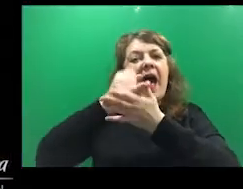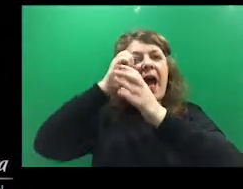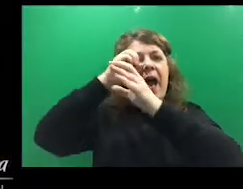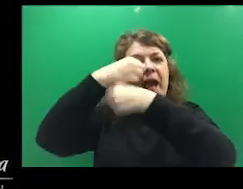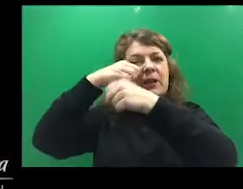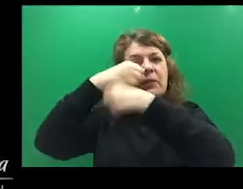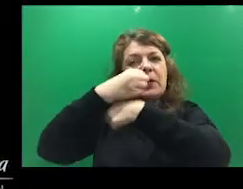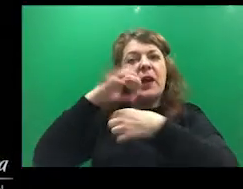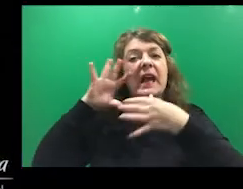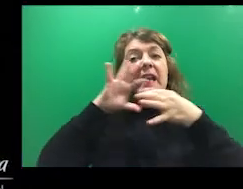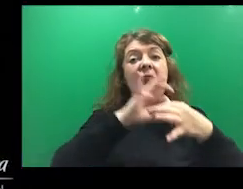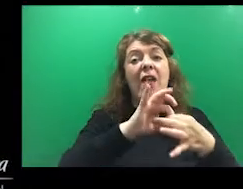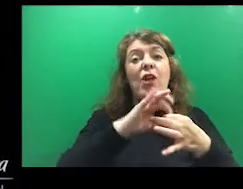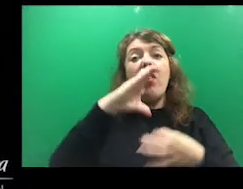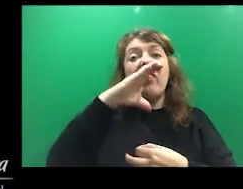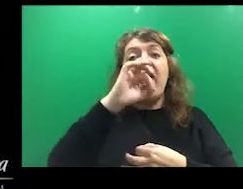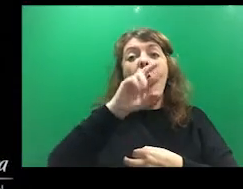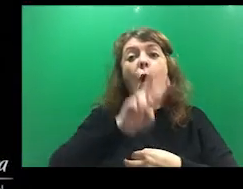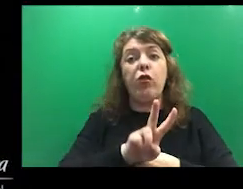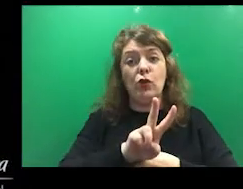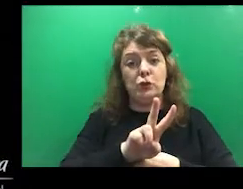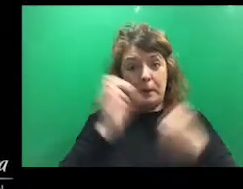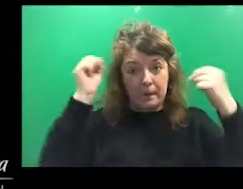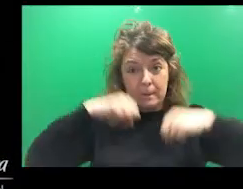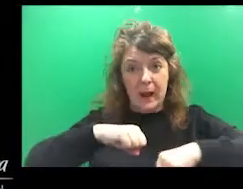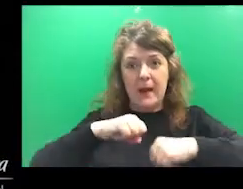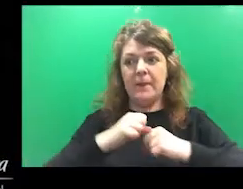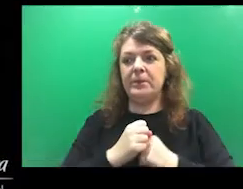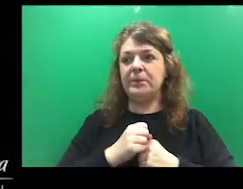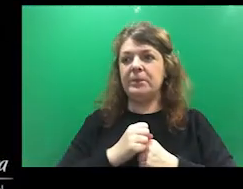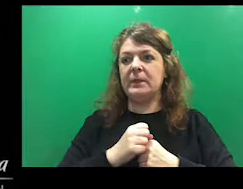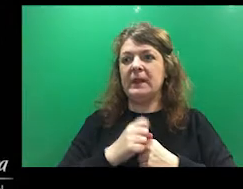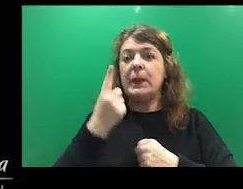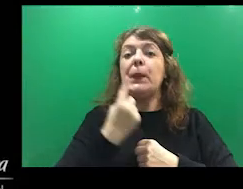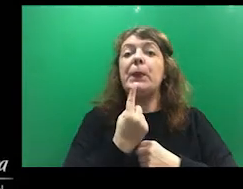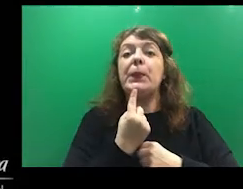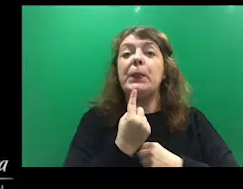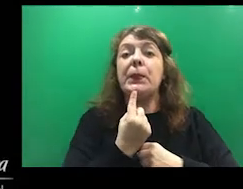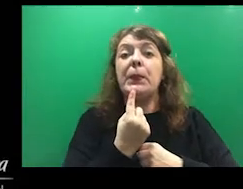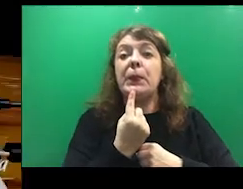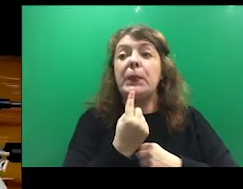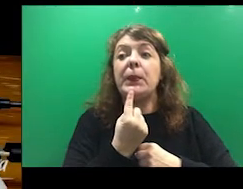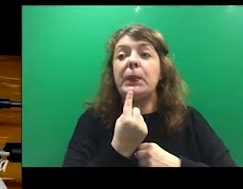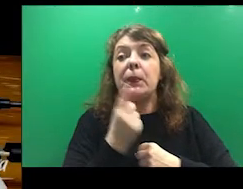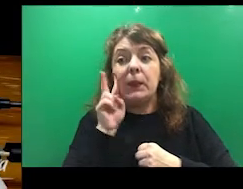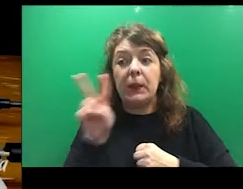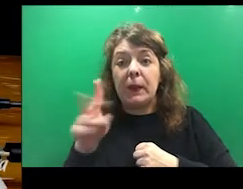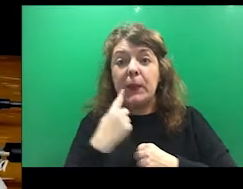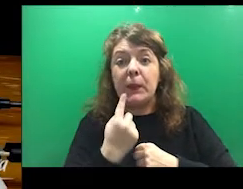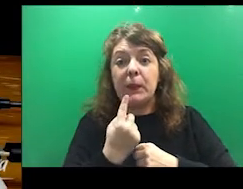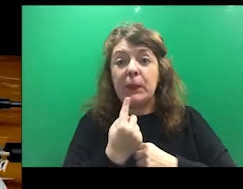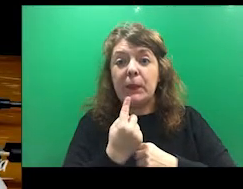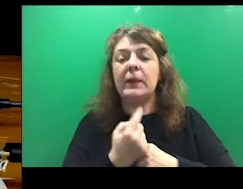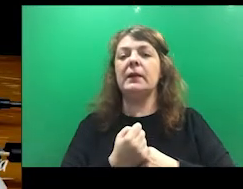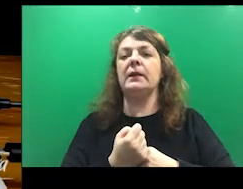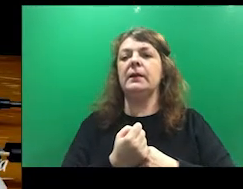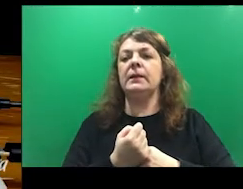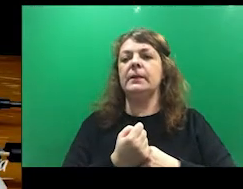Hola chicos, ahora vamos a hacer un experimento relacionado con el CO2. Vamos a apagar esta vela